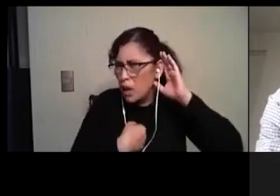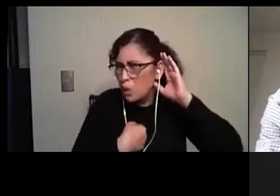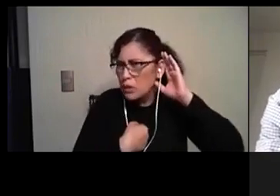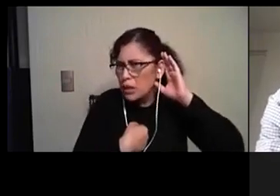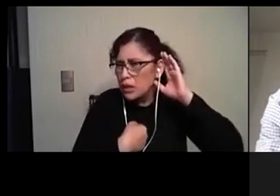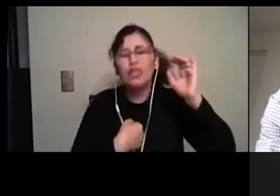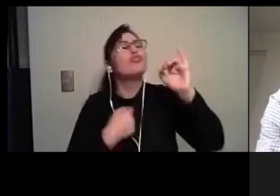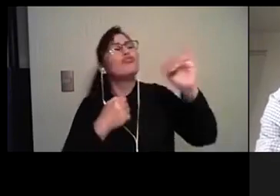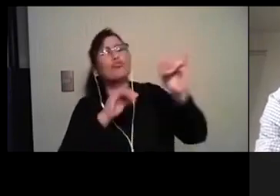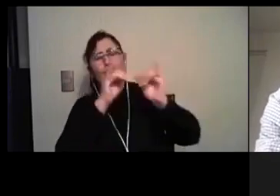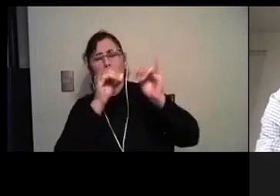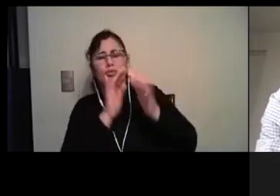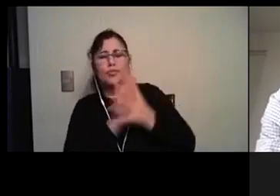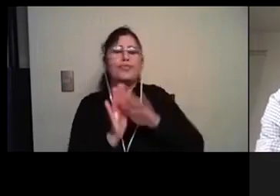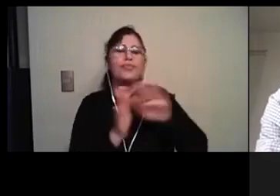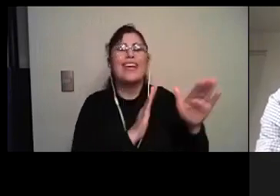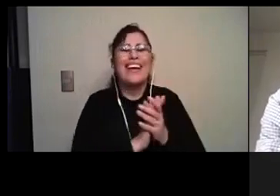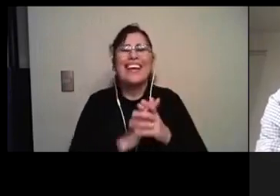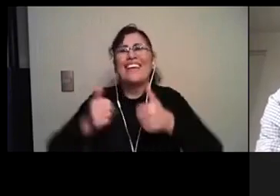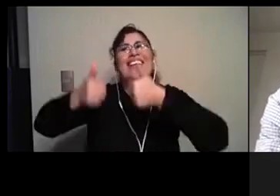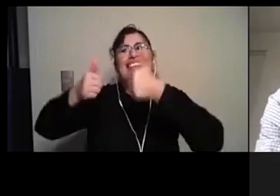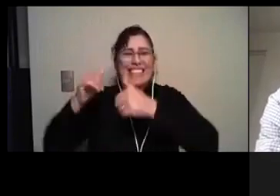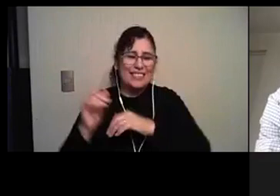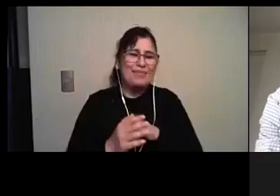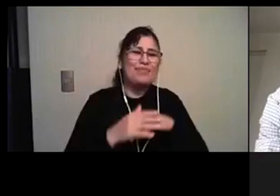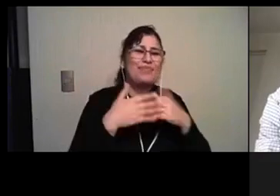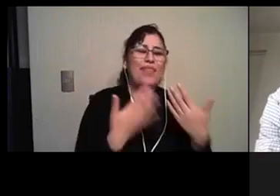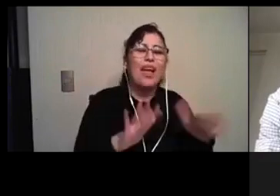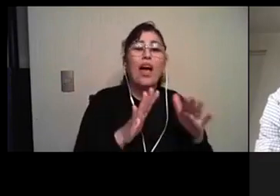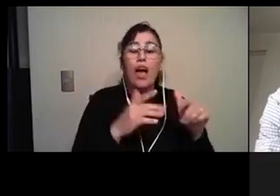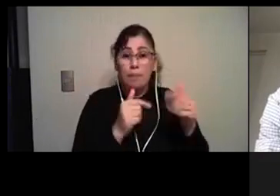escucha bien. Ah, Sí. ya. Ah, ya. Al principio de la